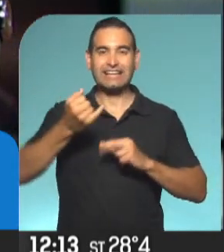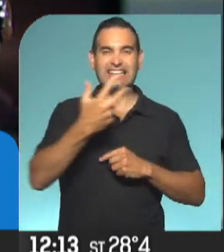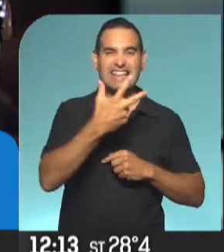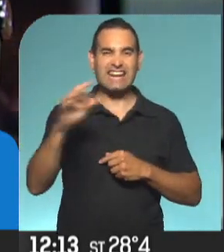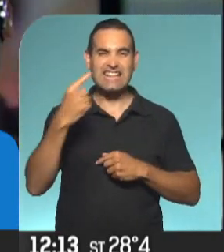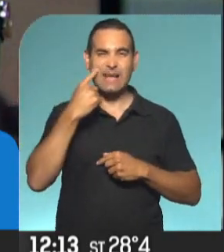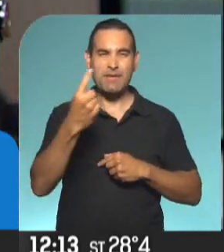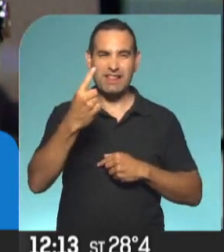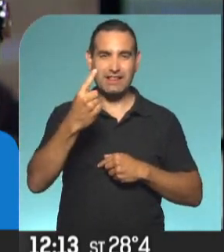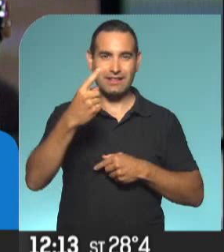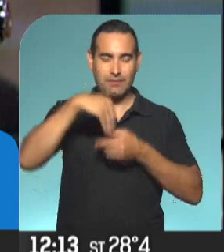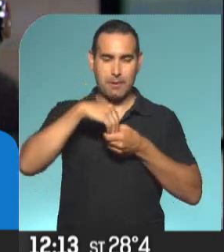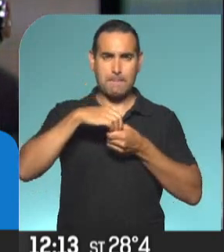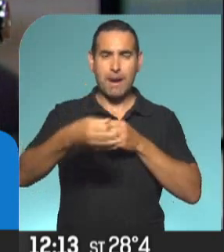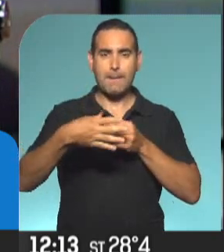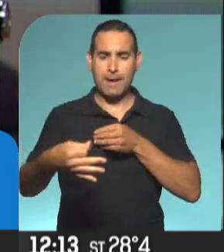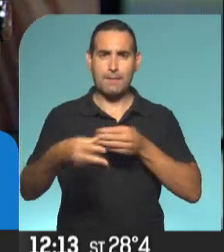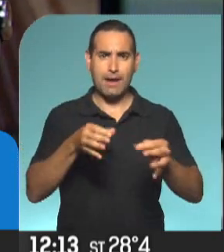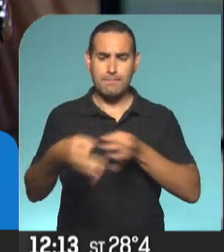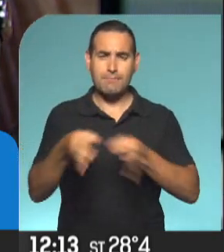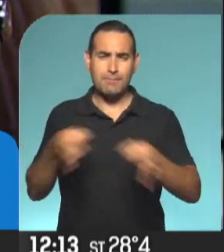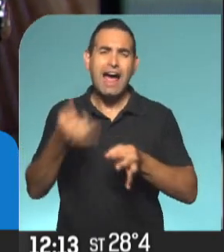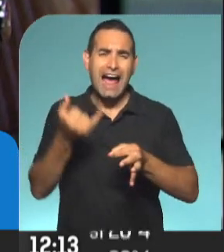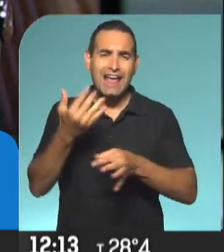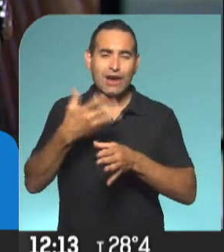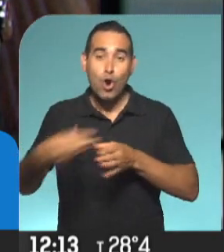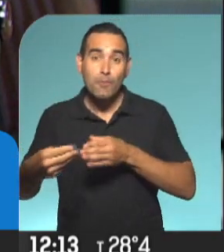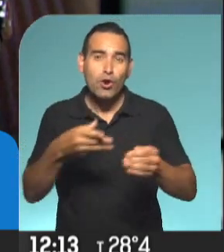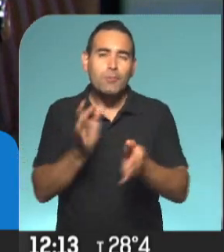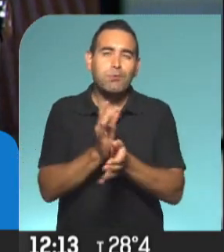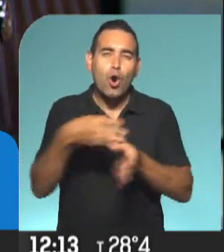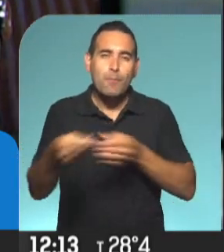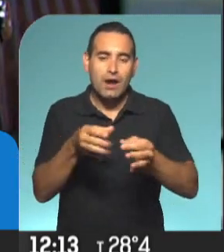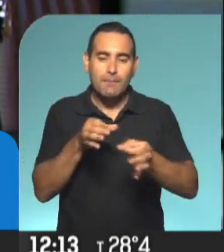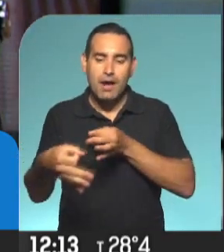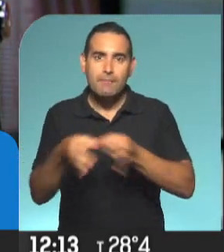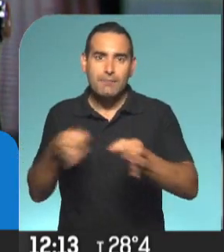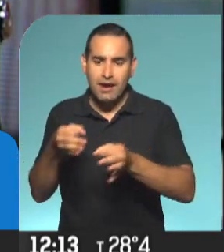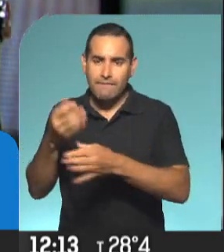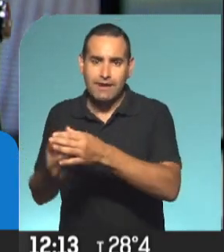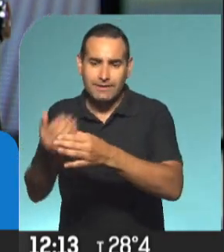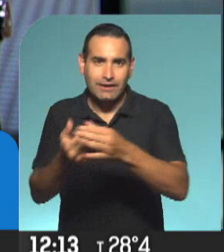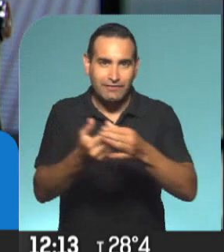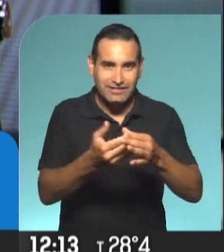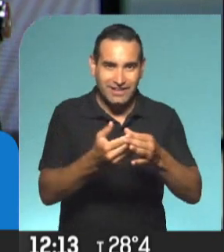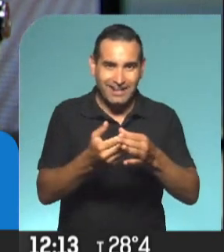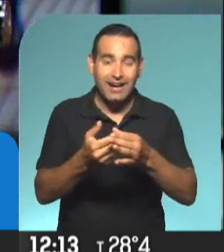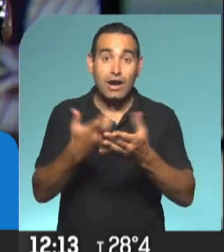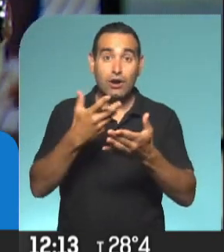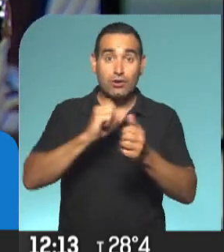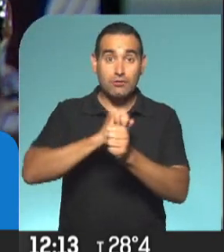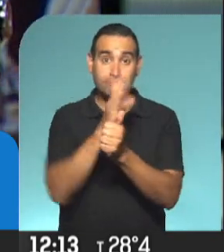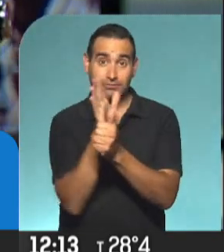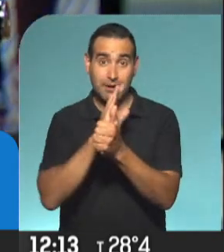30.000 letras, es copiada y se cometen algunos errores. En este caso, esta variante es el resultado